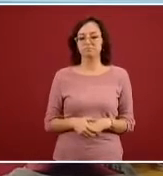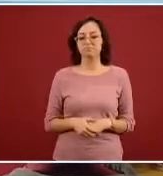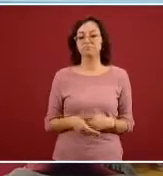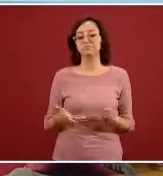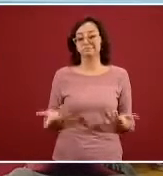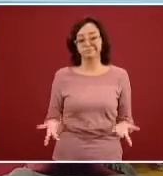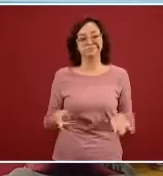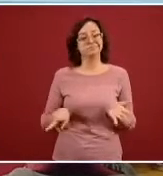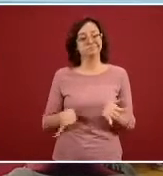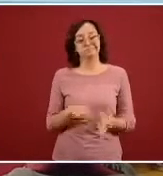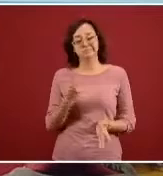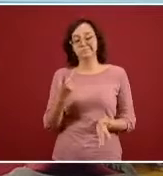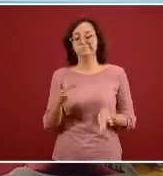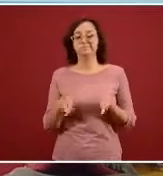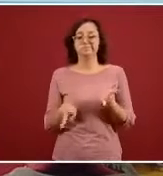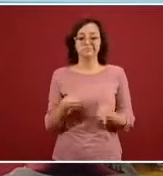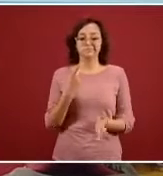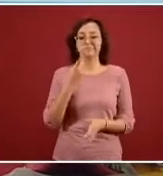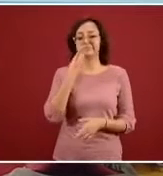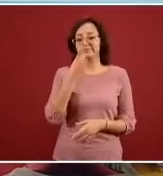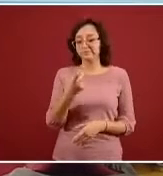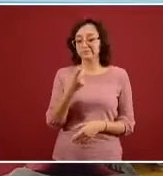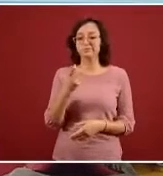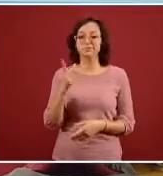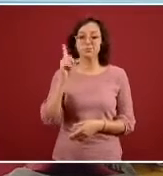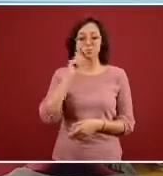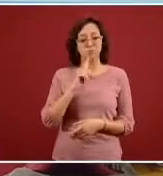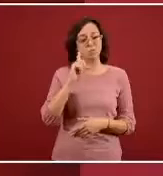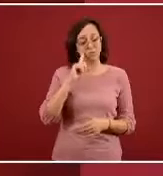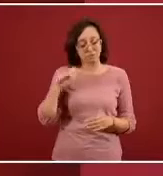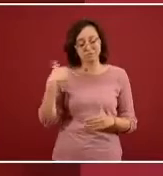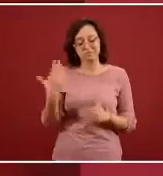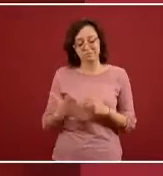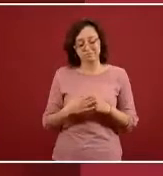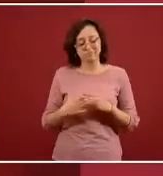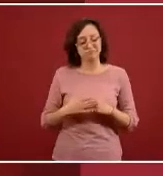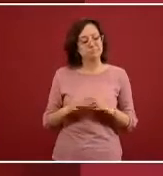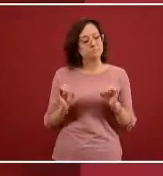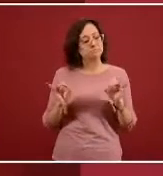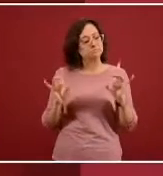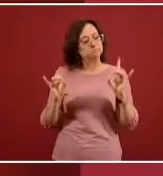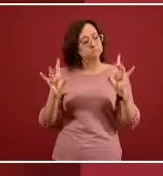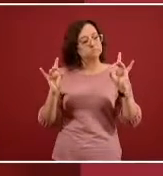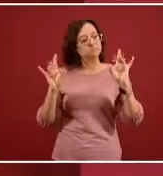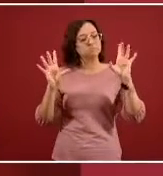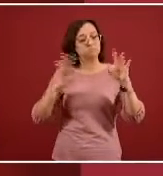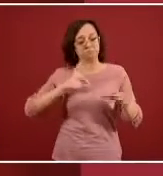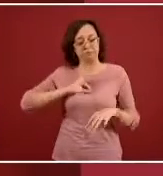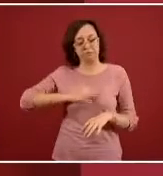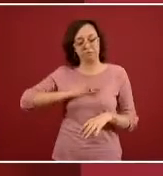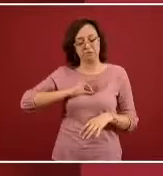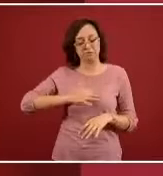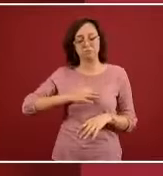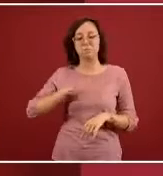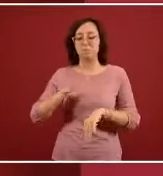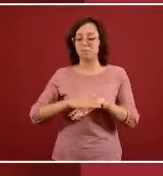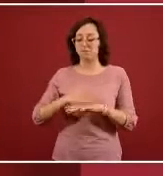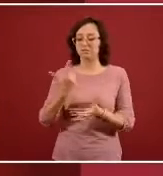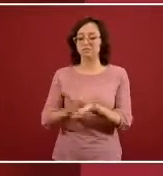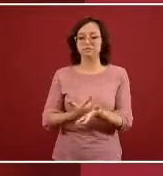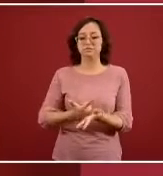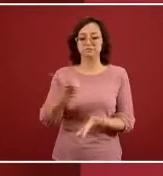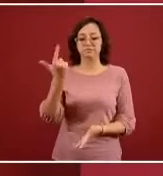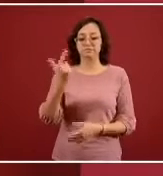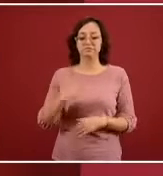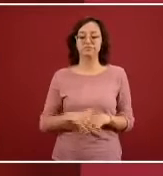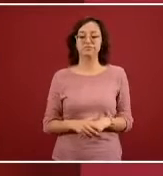hemos estado diciendo, cómo las mujeres embarazadas son susceptibles a estas infecciones por virus. Y